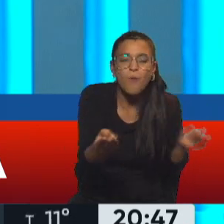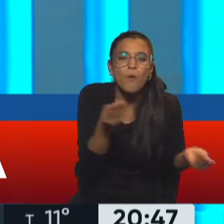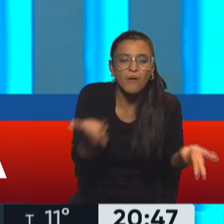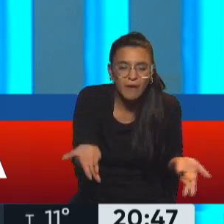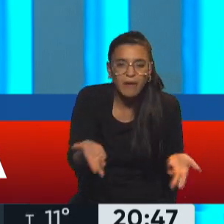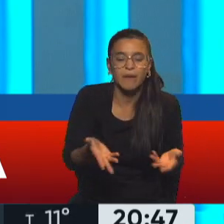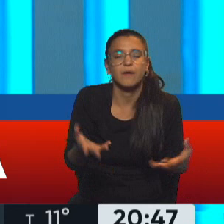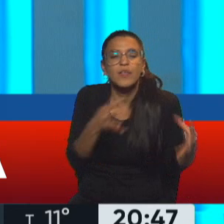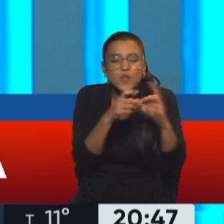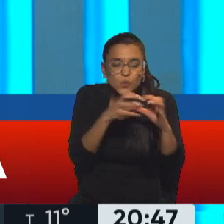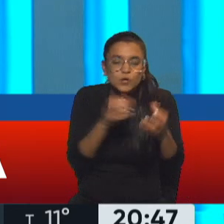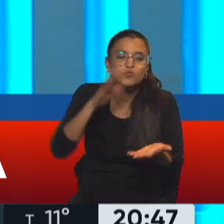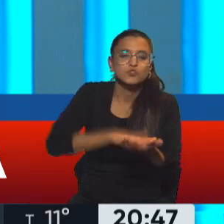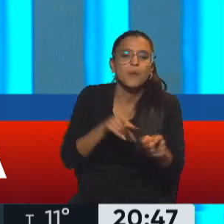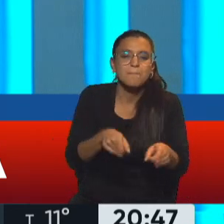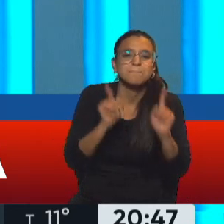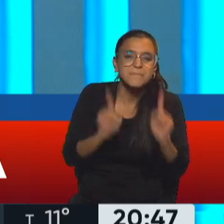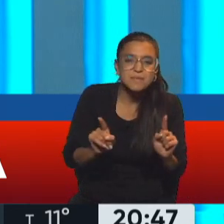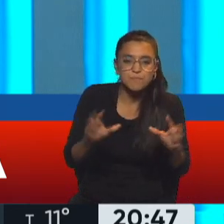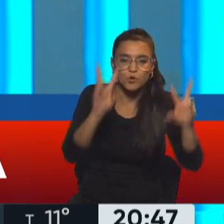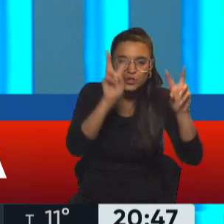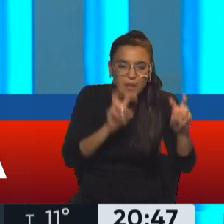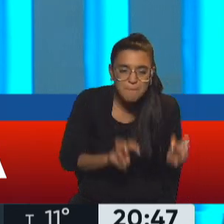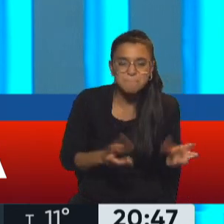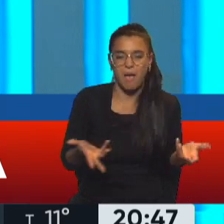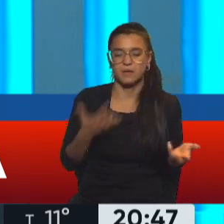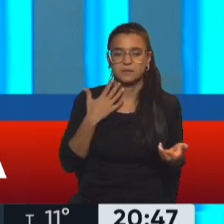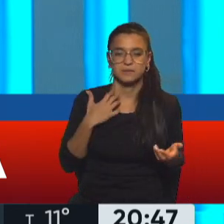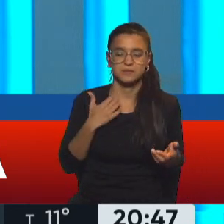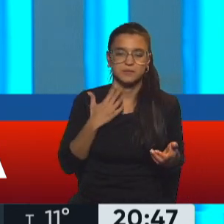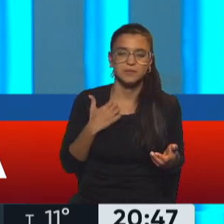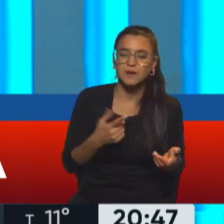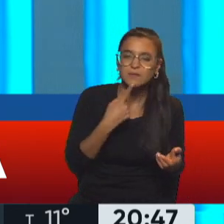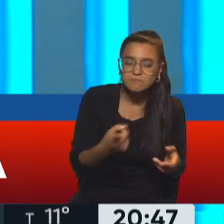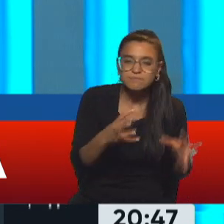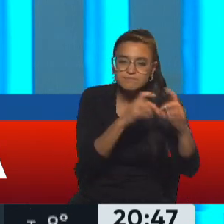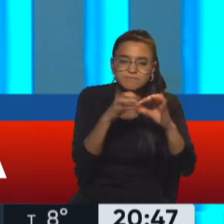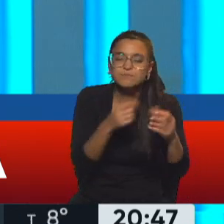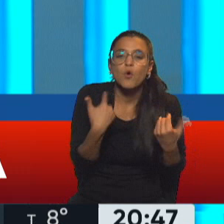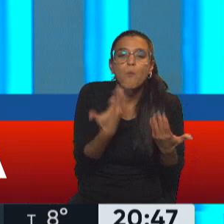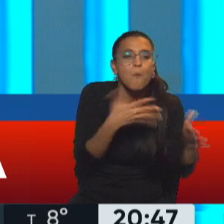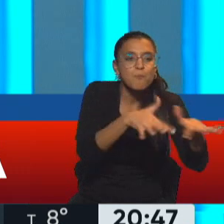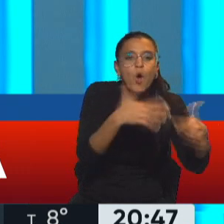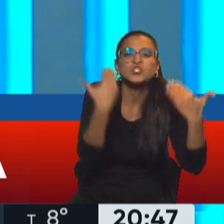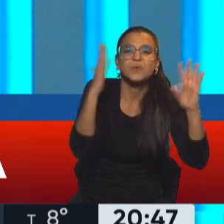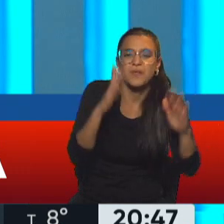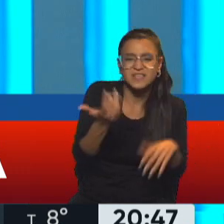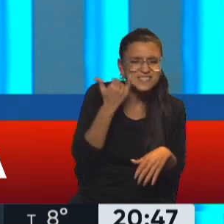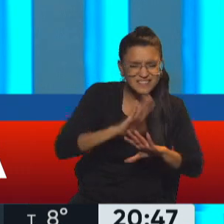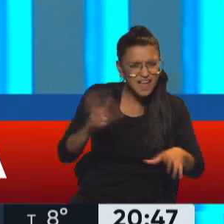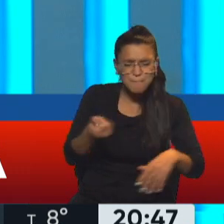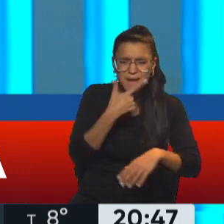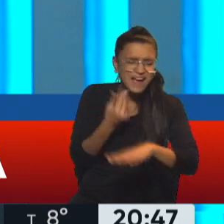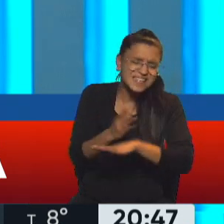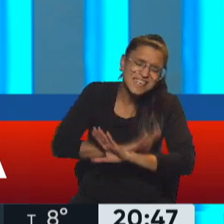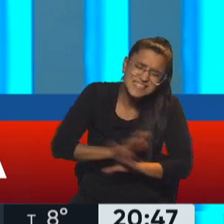y discutimos sobre esa agenda? Construyamos escenarios sobre esa agenda. Ya pasó, Macri ya pasó,